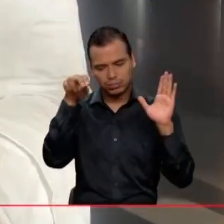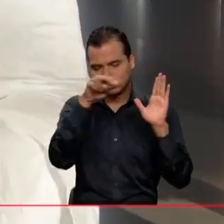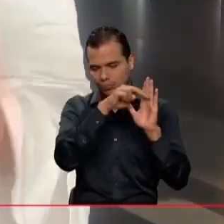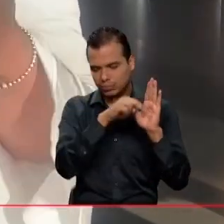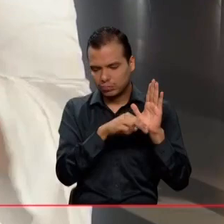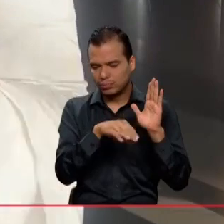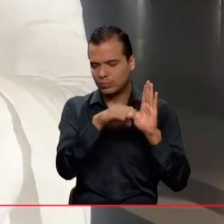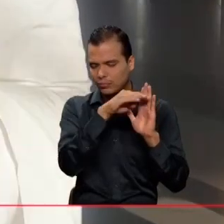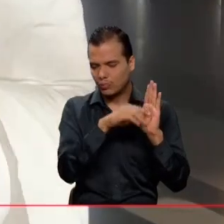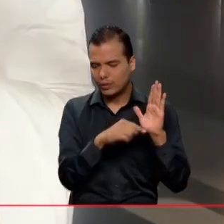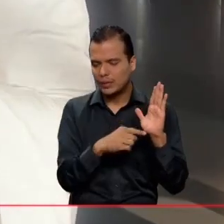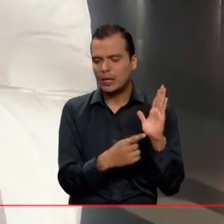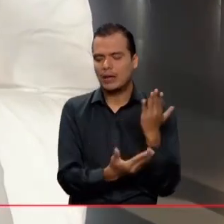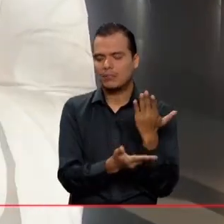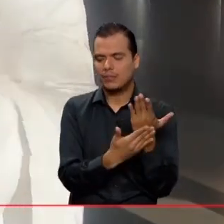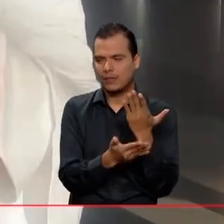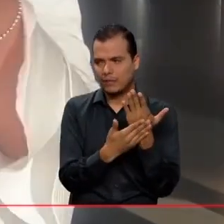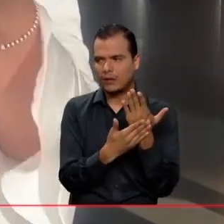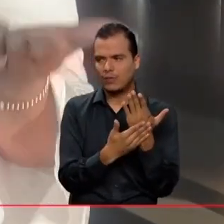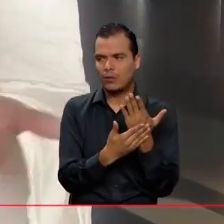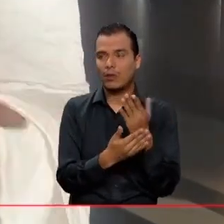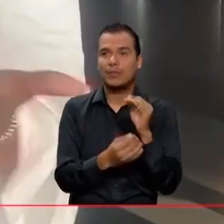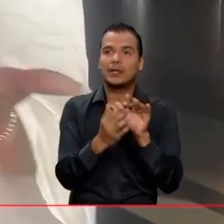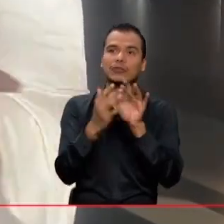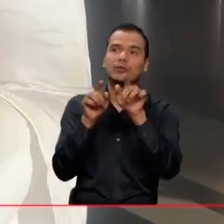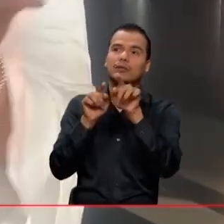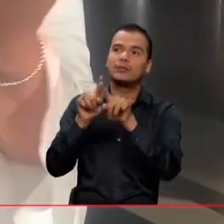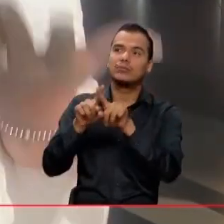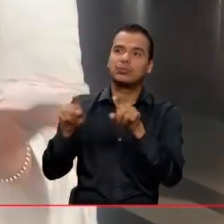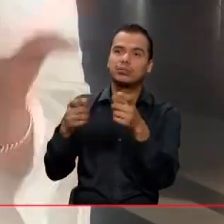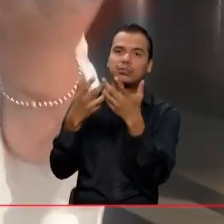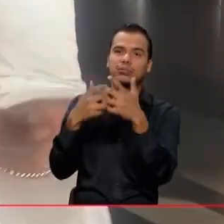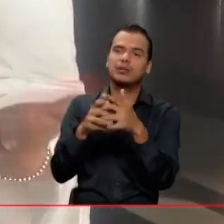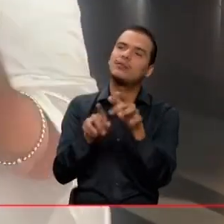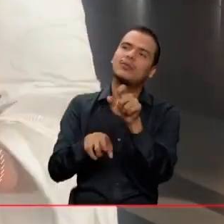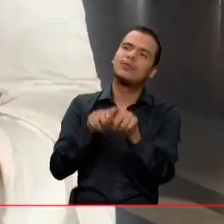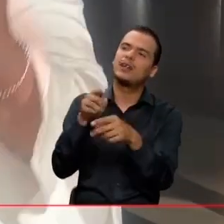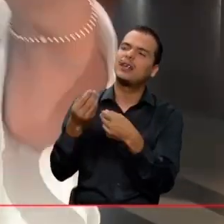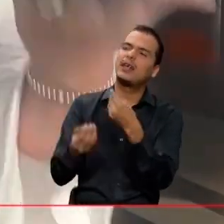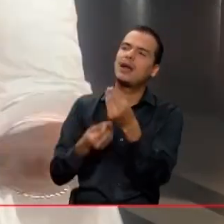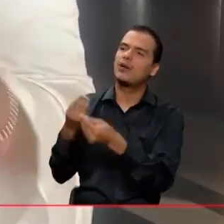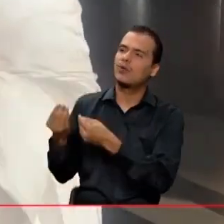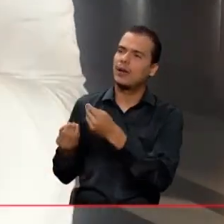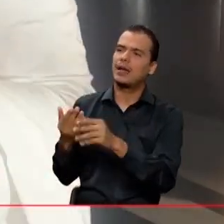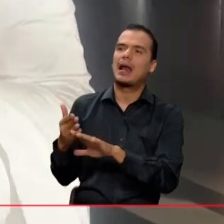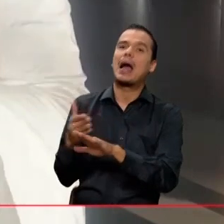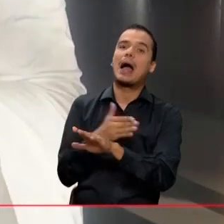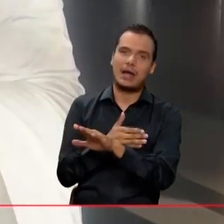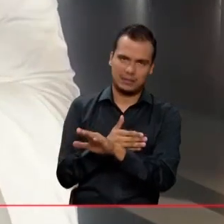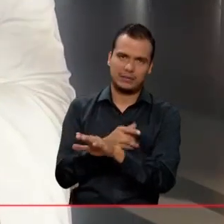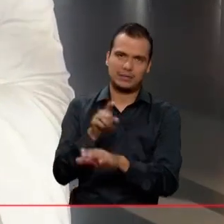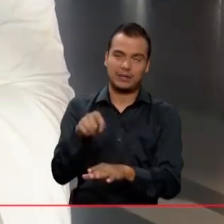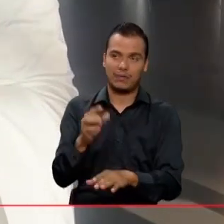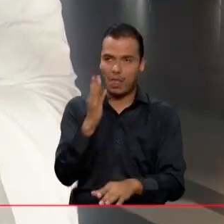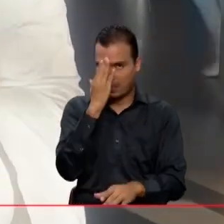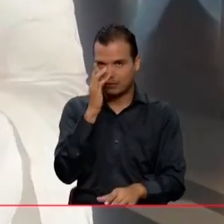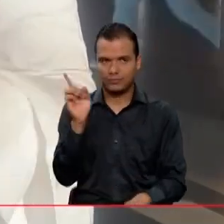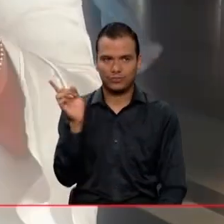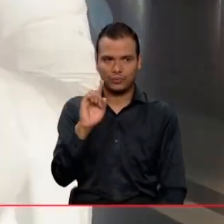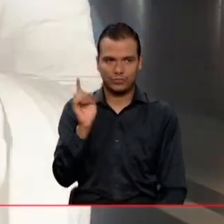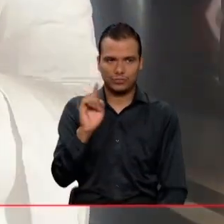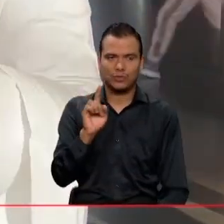las condiciones de todos los transportadores, porque son diferentes, o sea, no es lo mismo, no me aplican, no nos aplican lo